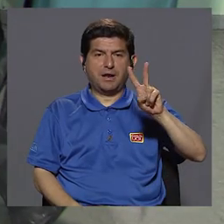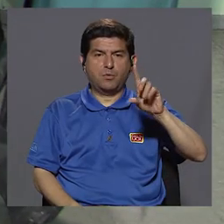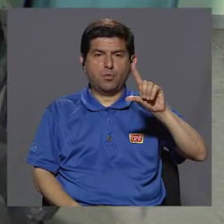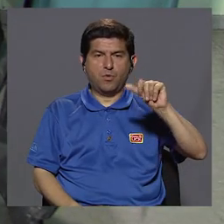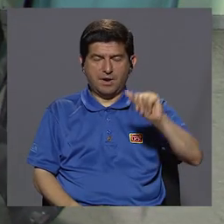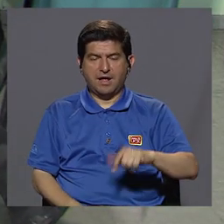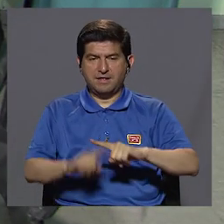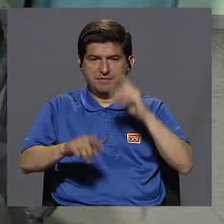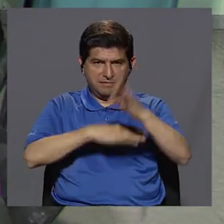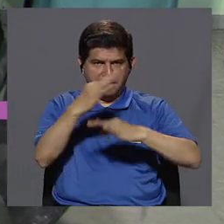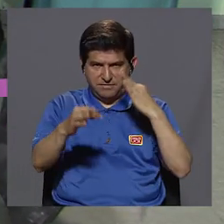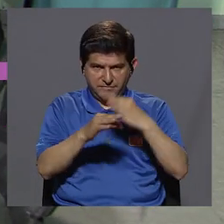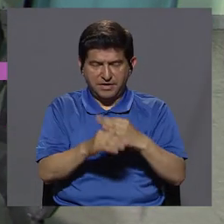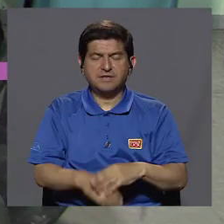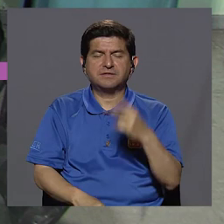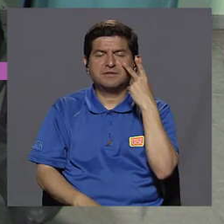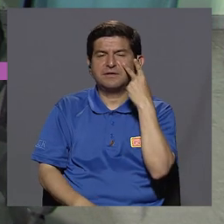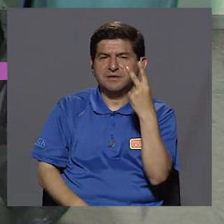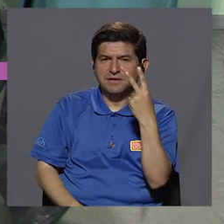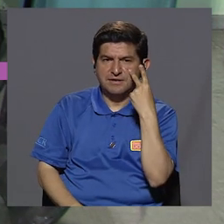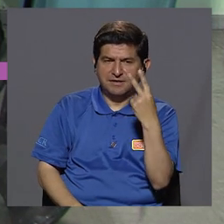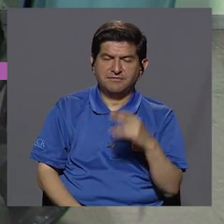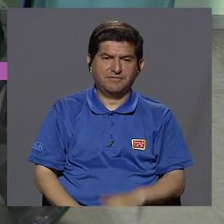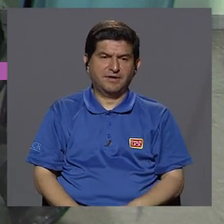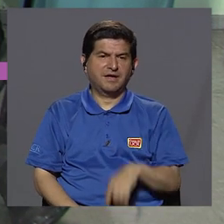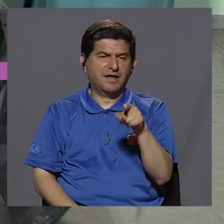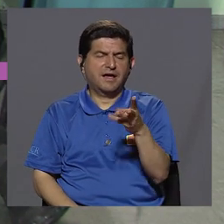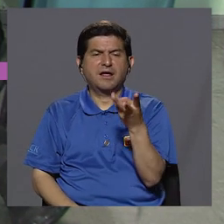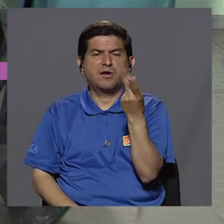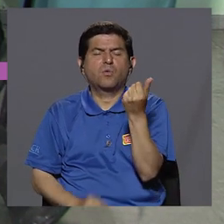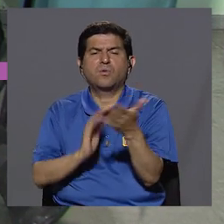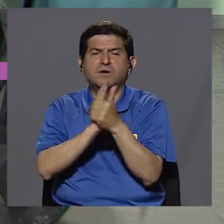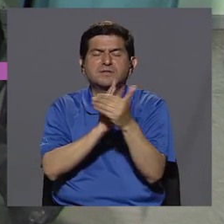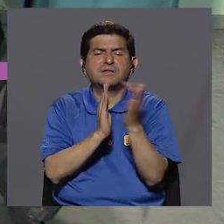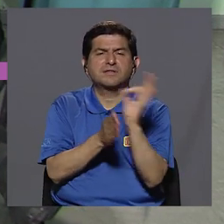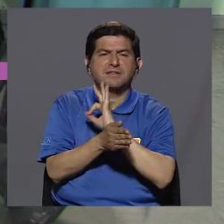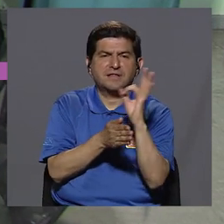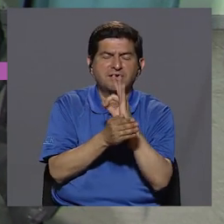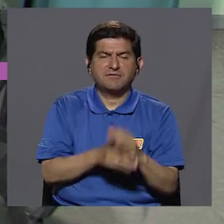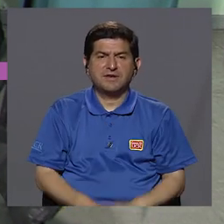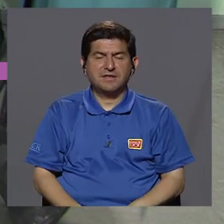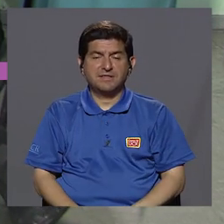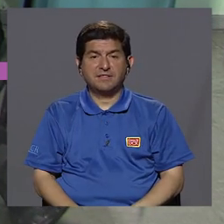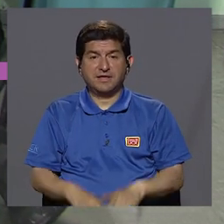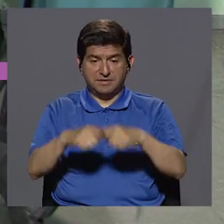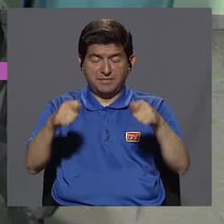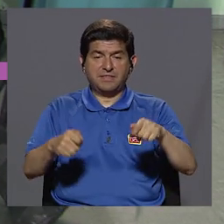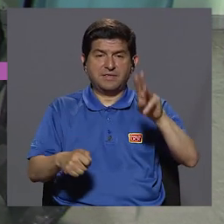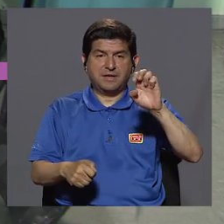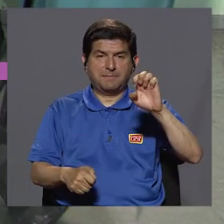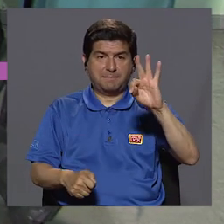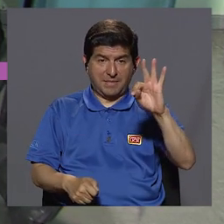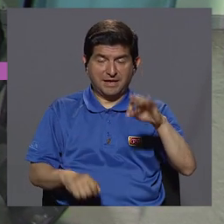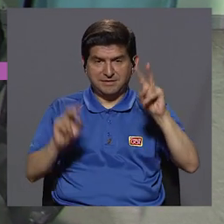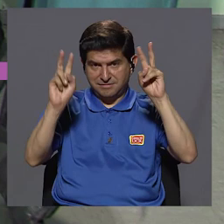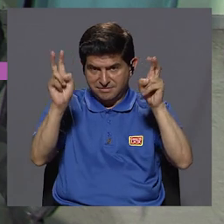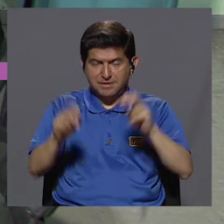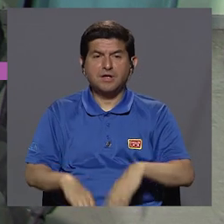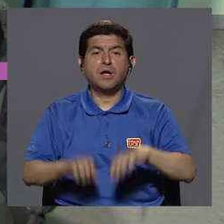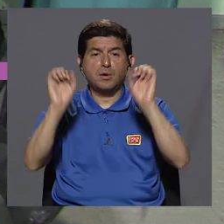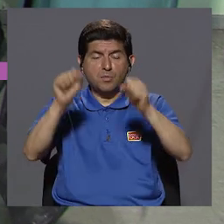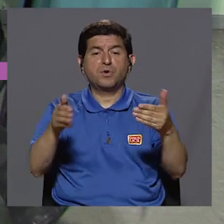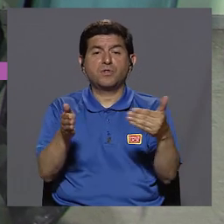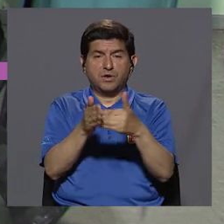válvula mitral es para ver eventualmente cuánta capacidad funcional que se miden mets si en ese paciente para así valorar